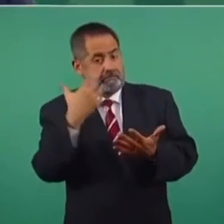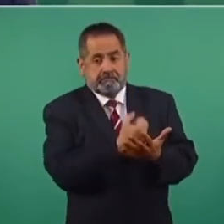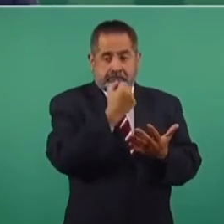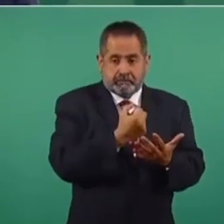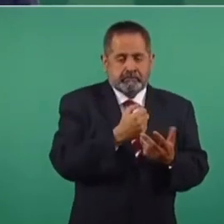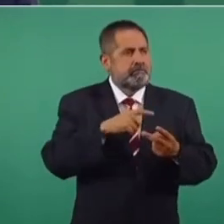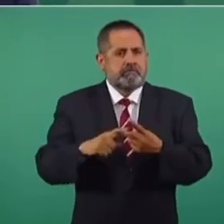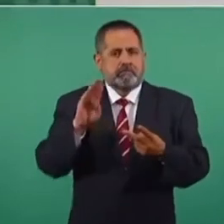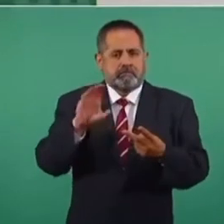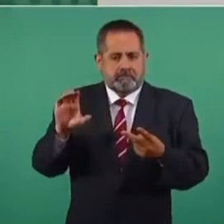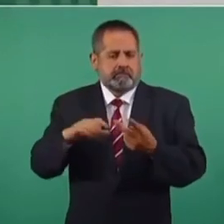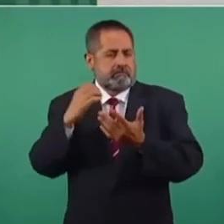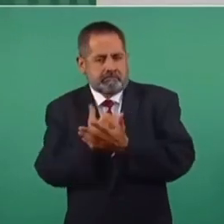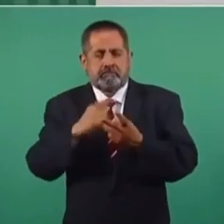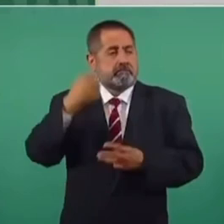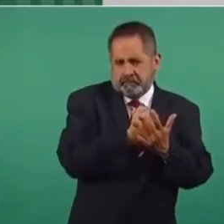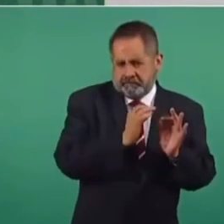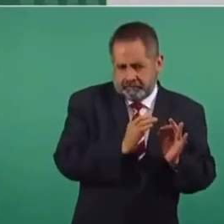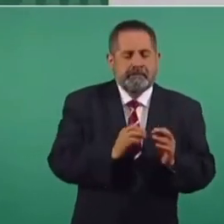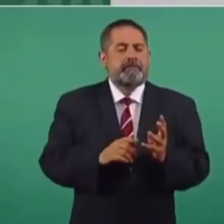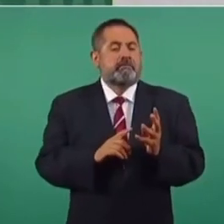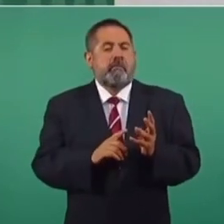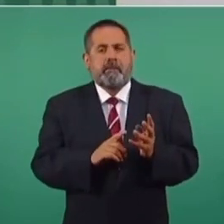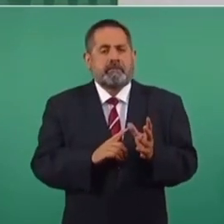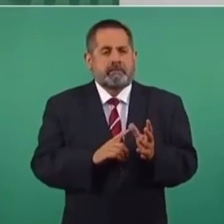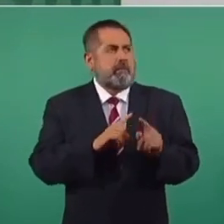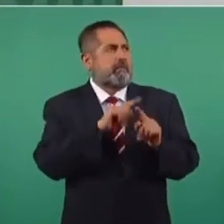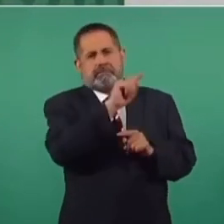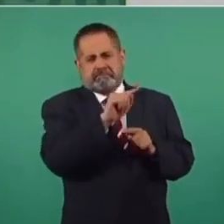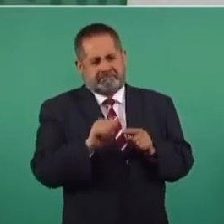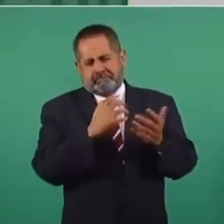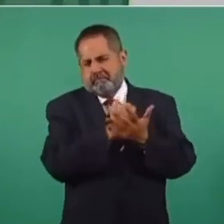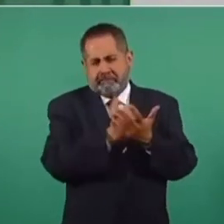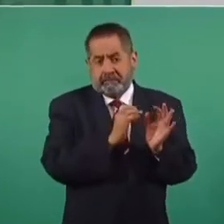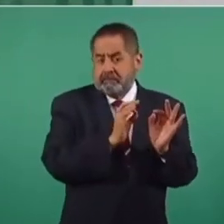no hablemos de Baja California, Sinaloa, Sonora, todos lados.